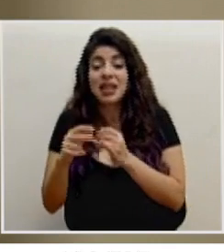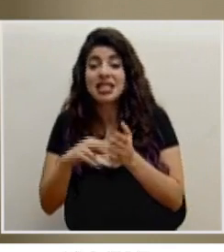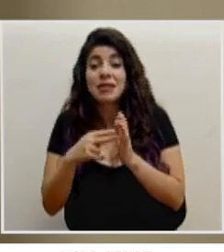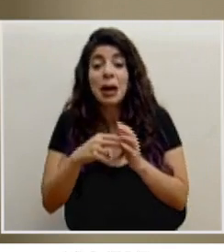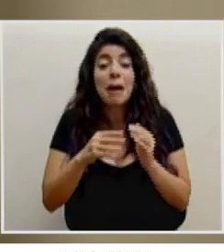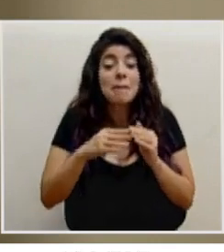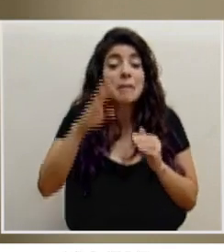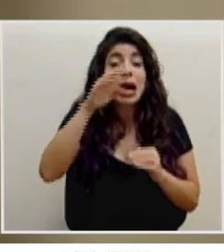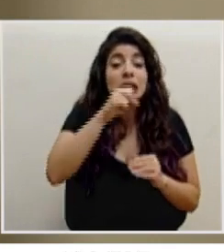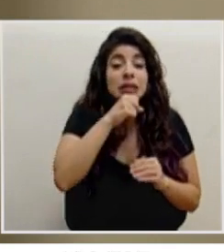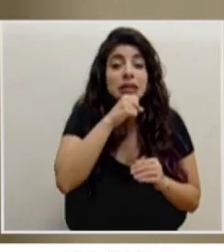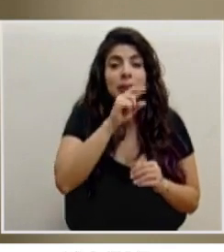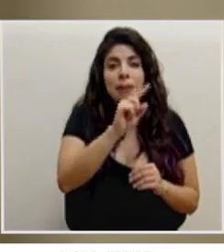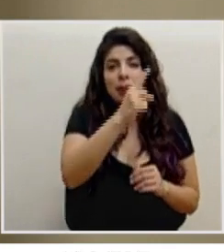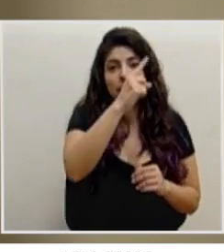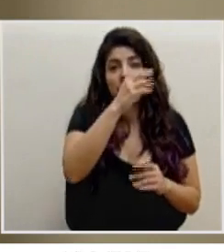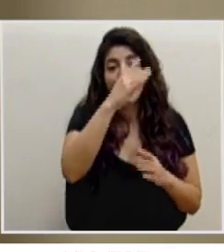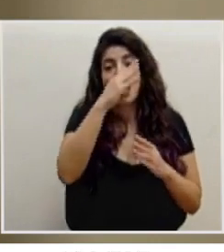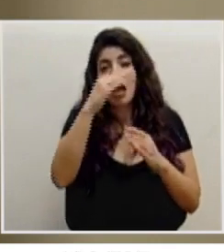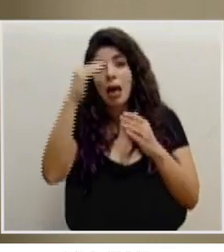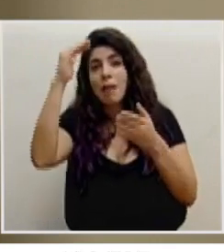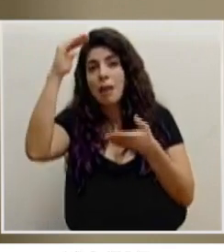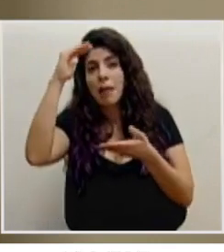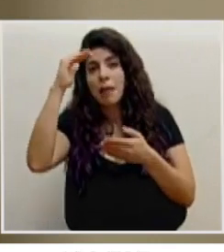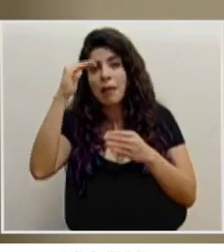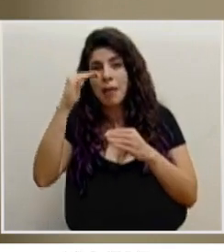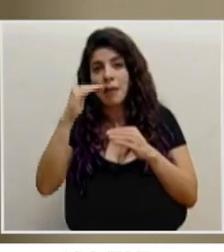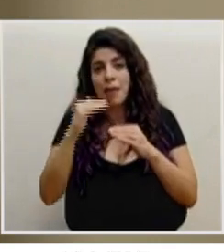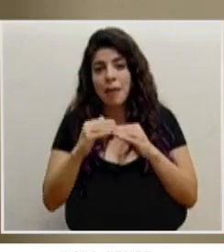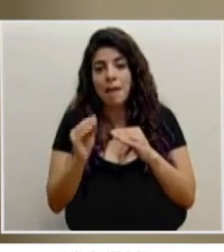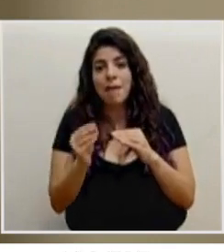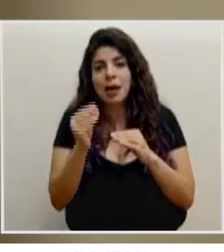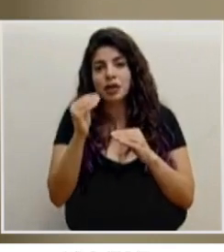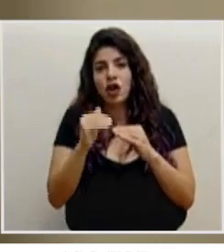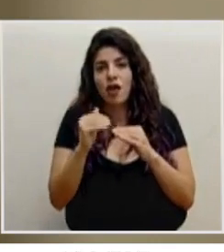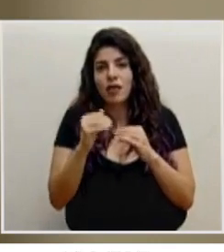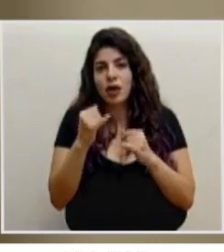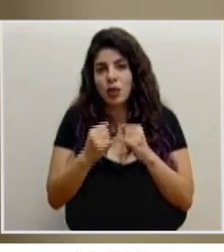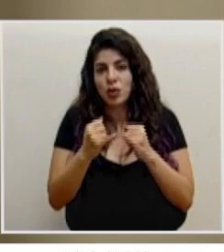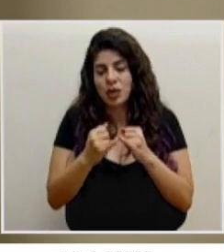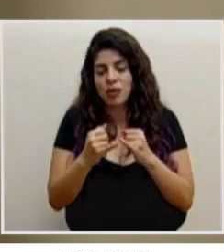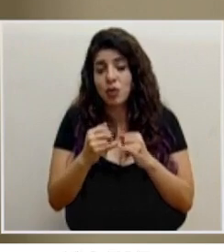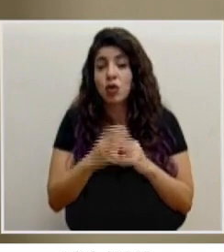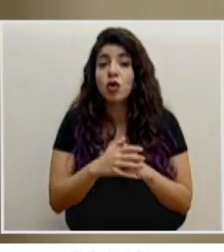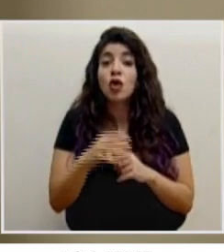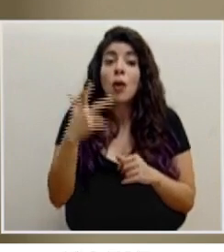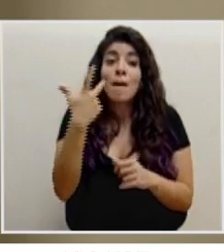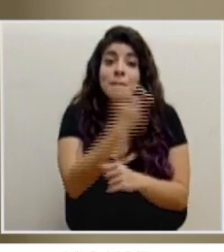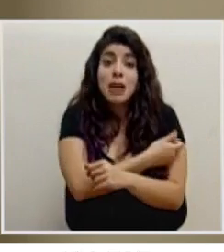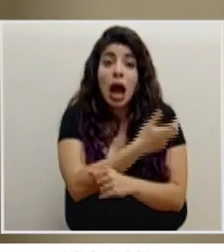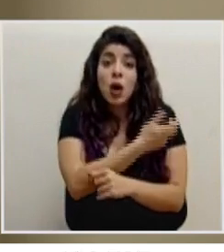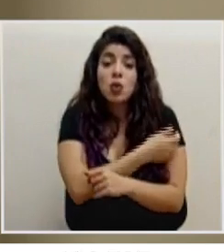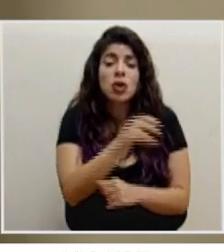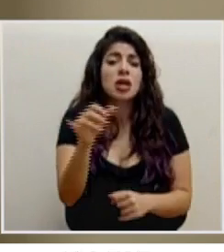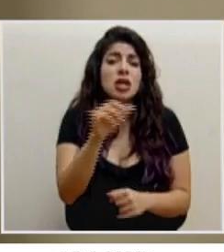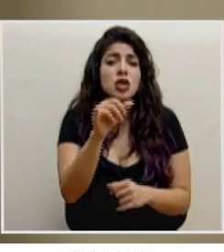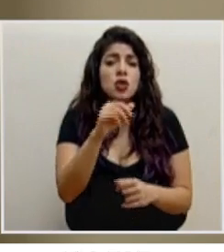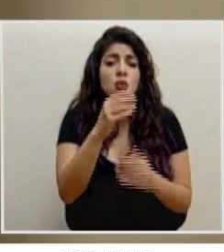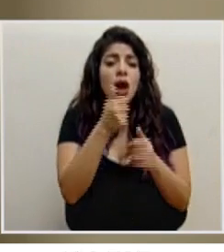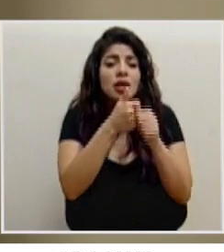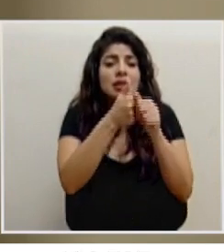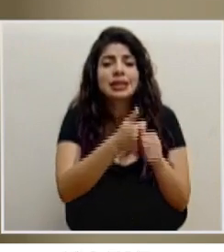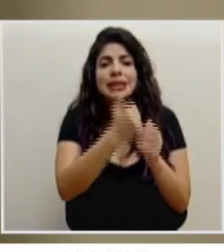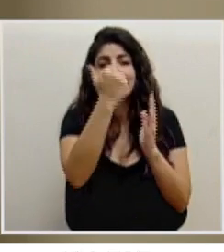edad a las de menor edad. Se está continuando la aplicación de vacunas, tal y como está establecido con las